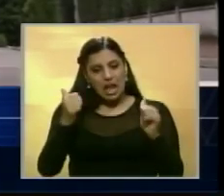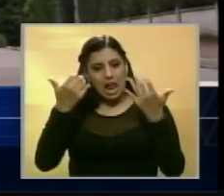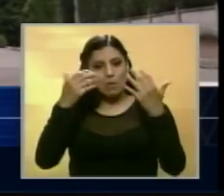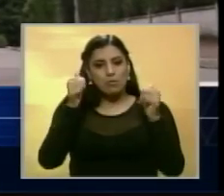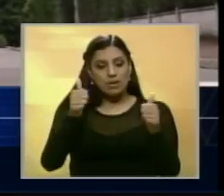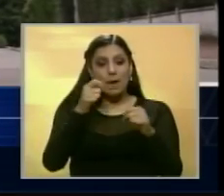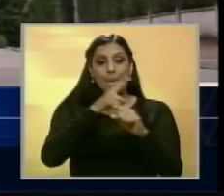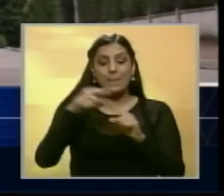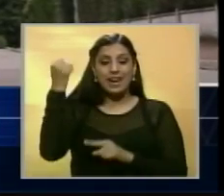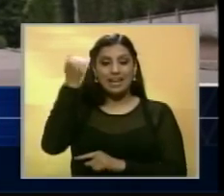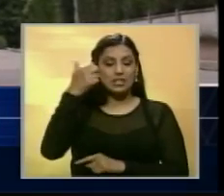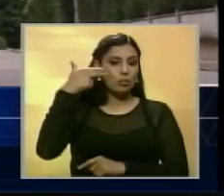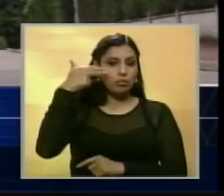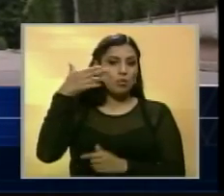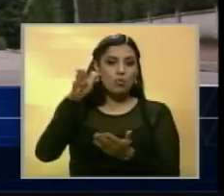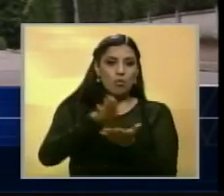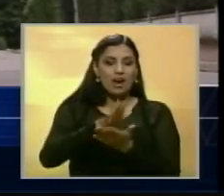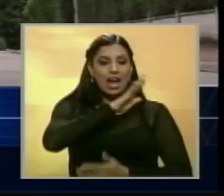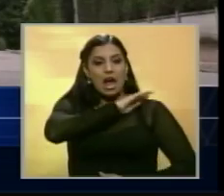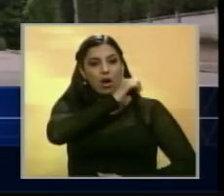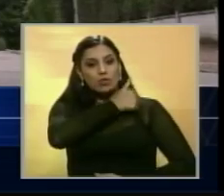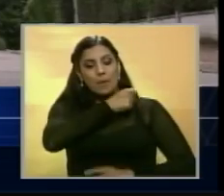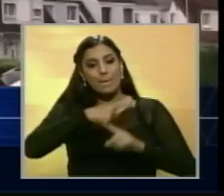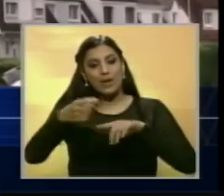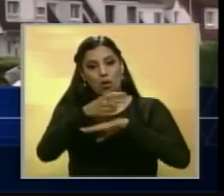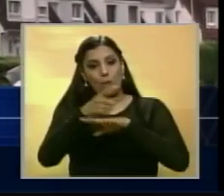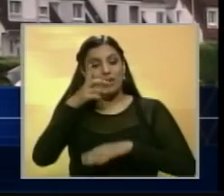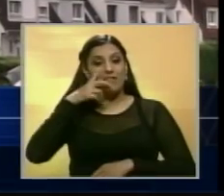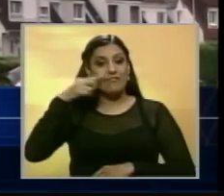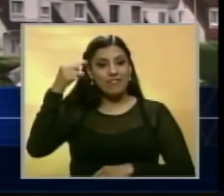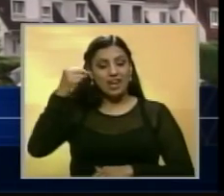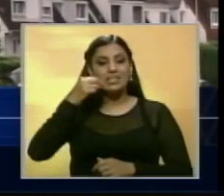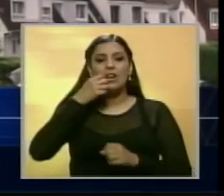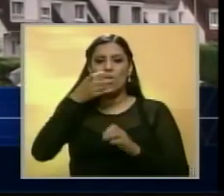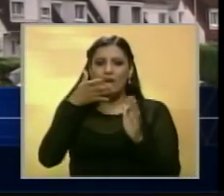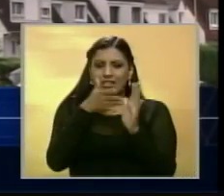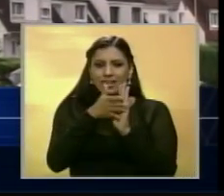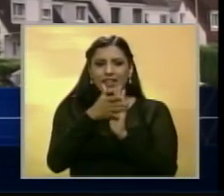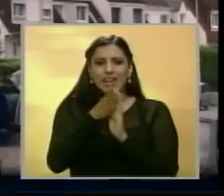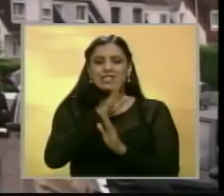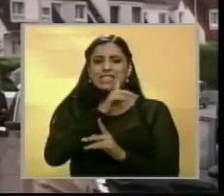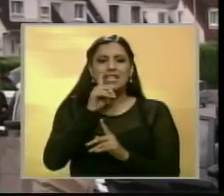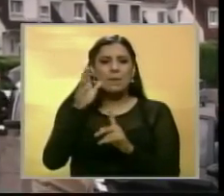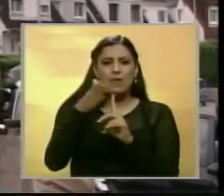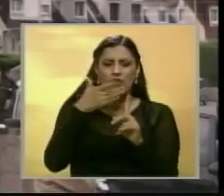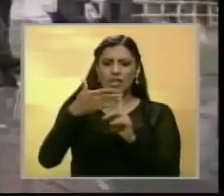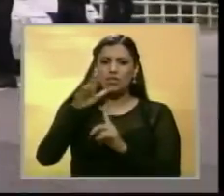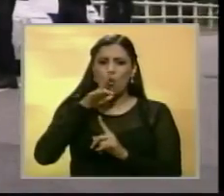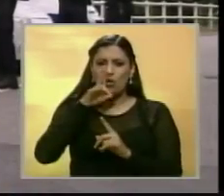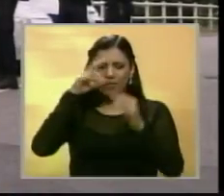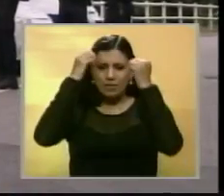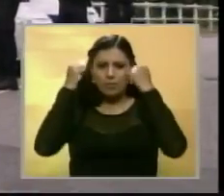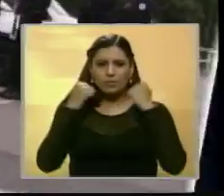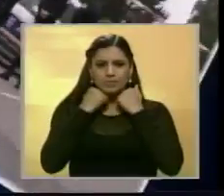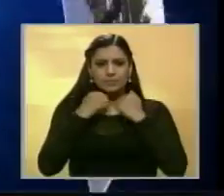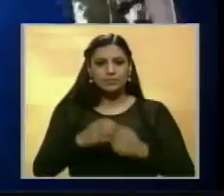El asesino fue abatido por las autoridades y el gobierno francés señaló el hecho como un acto vil de terrorismo.